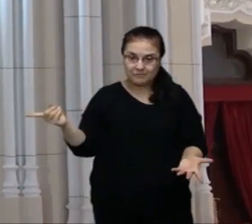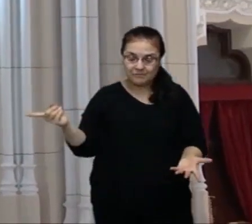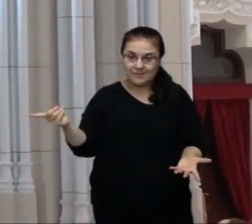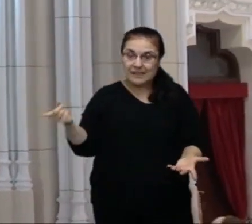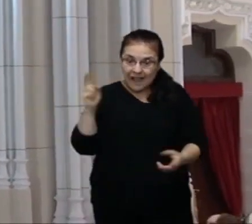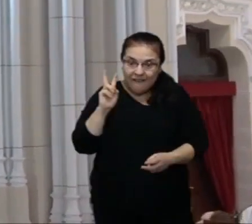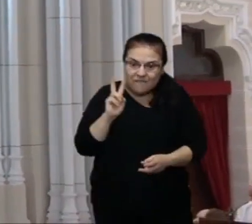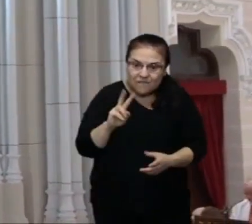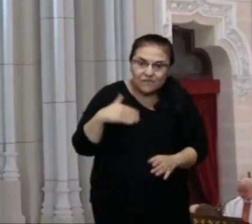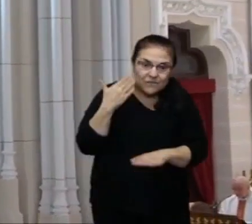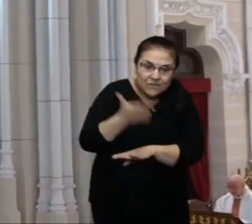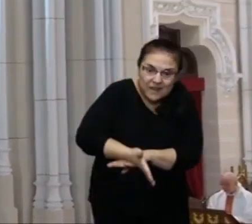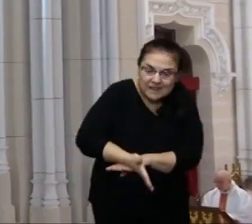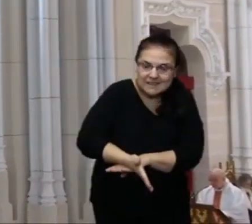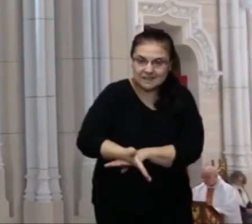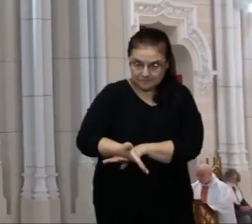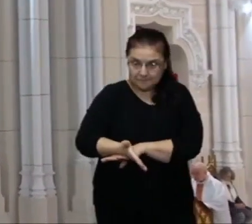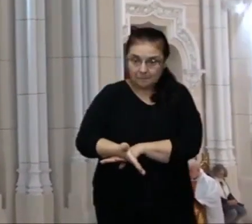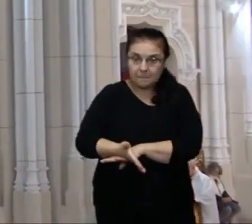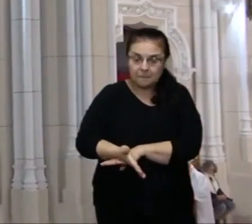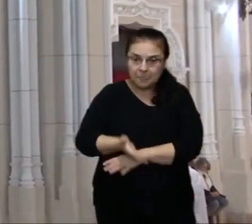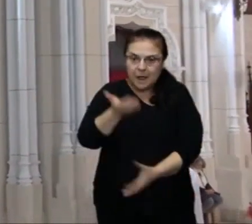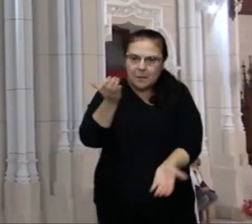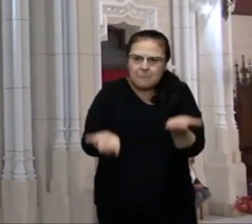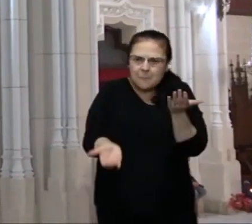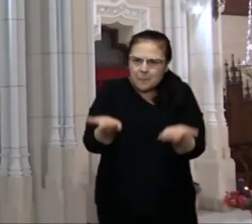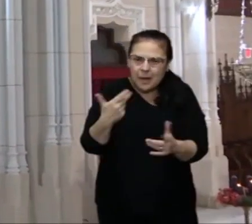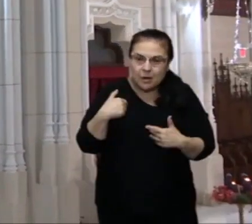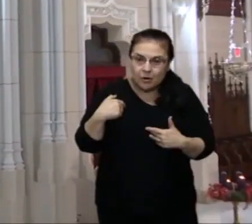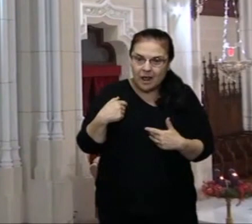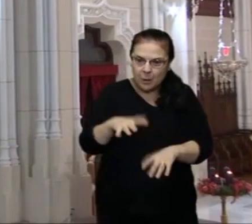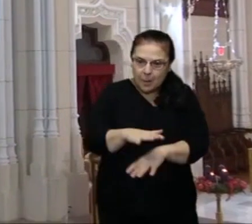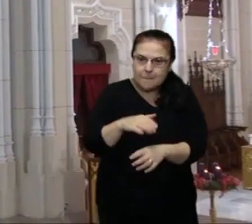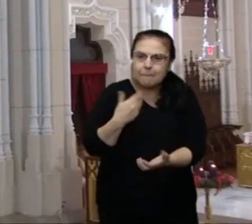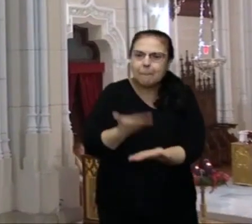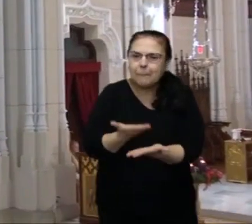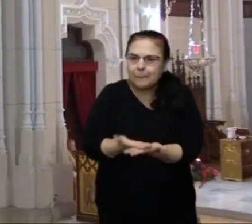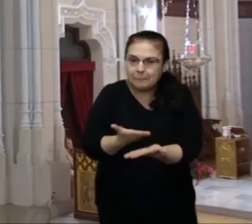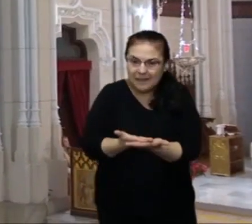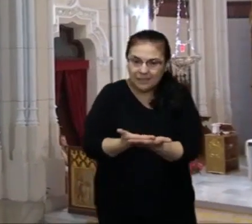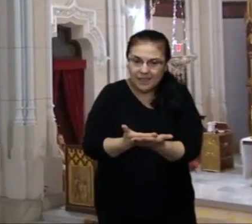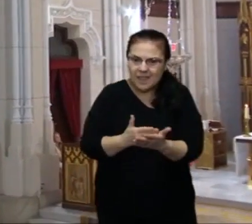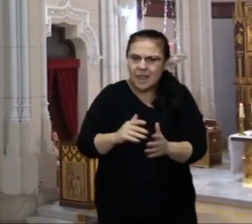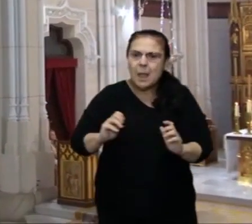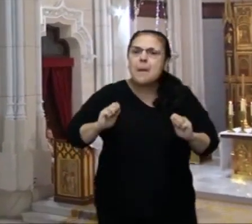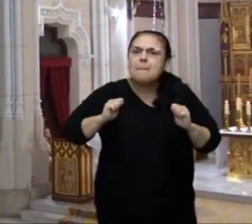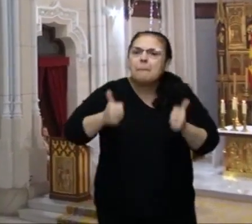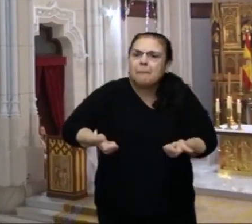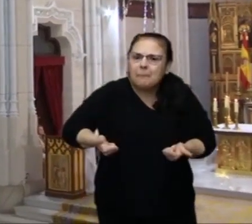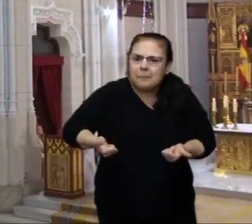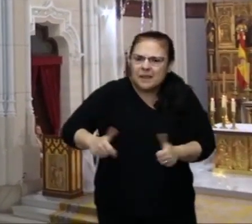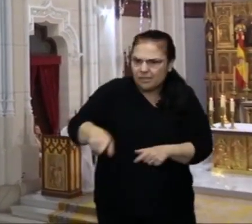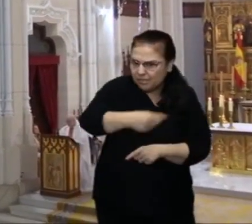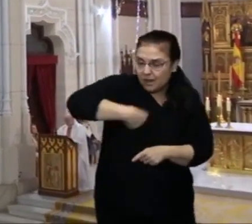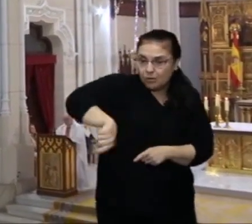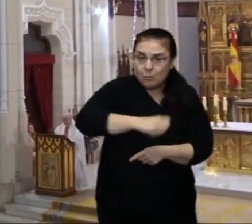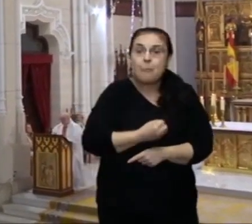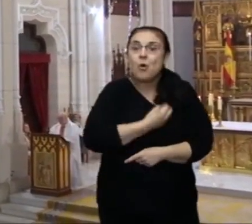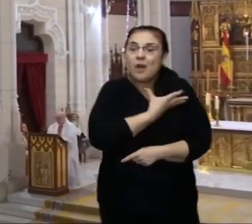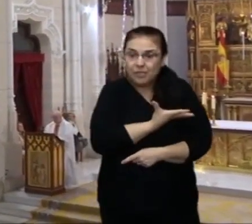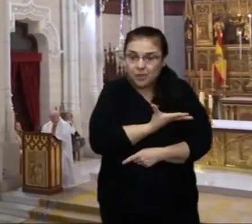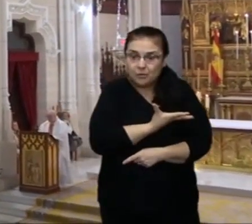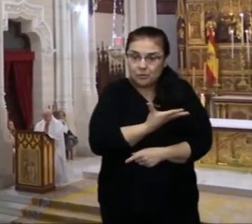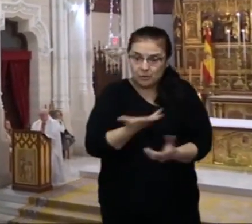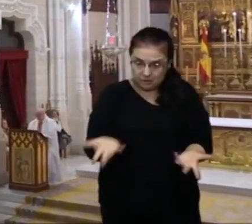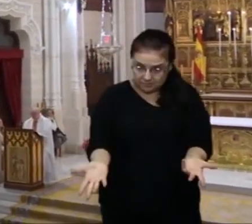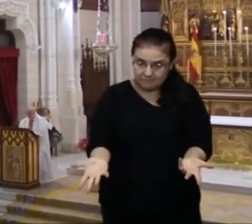Ver y valorar las cosas desde la perspectiva de Dios exige que volvamos constantemente al comienzo de nuestra vocación. Y no hace falta decirlo.